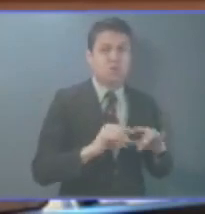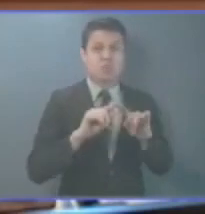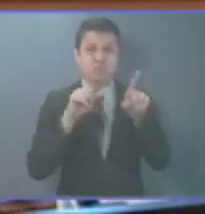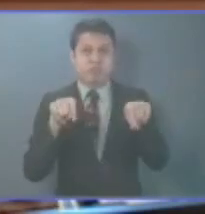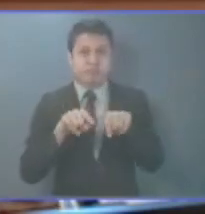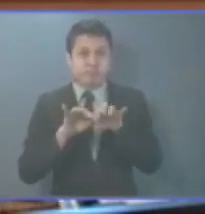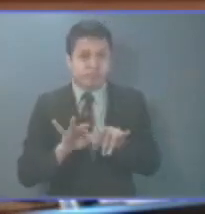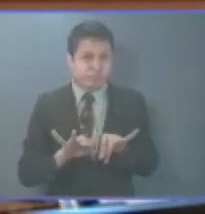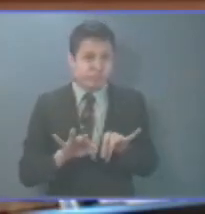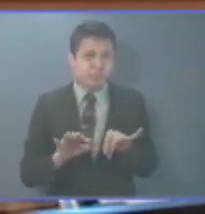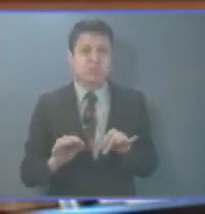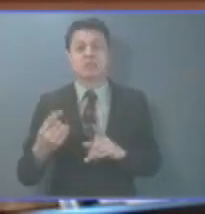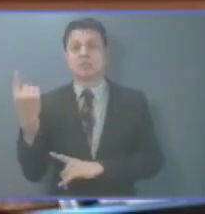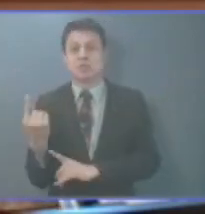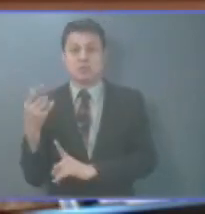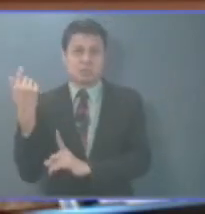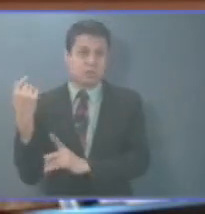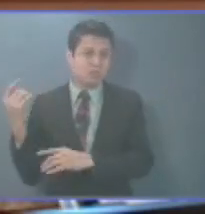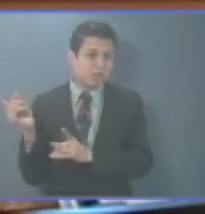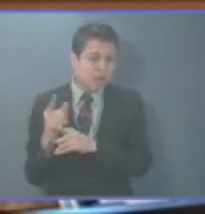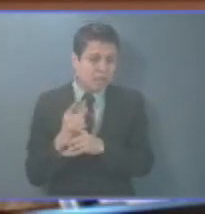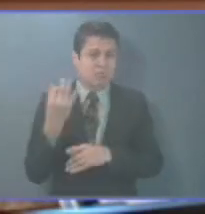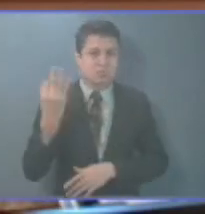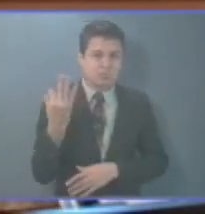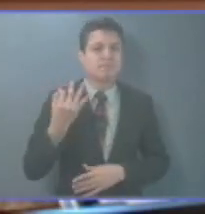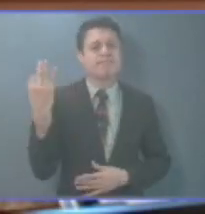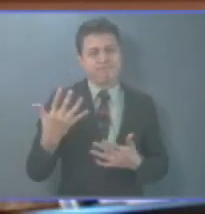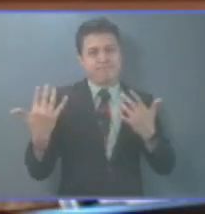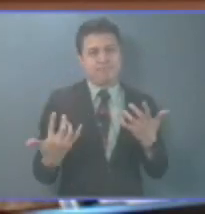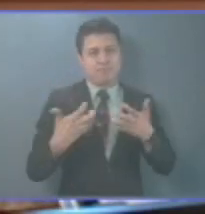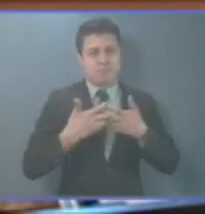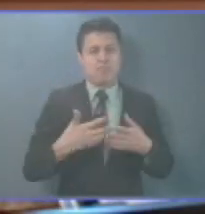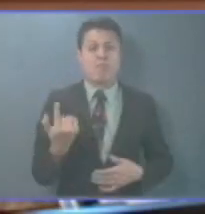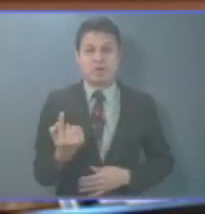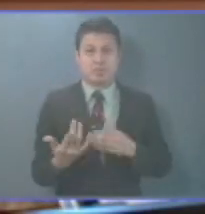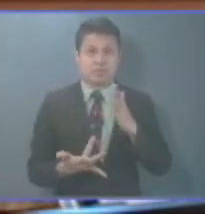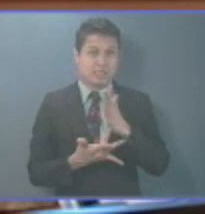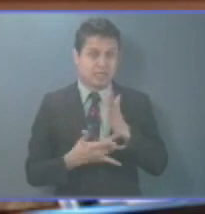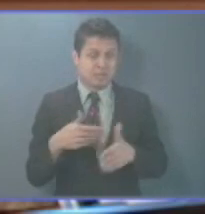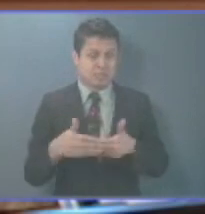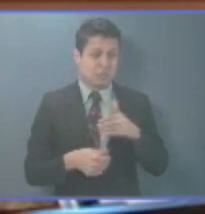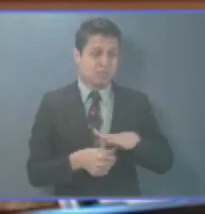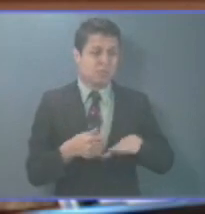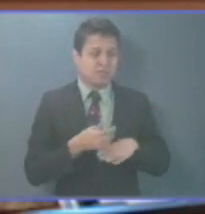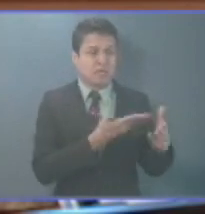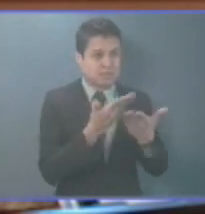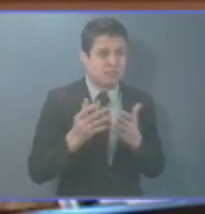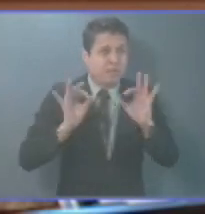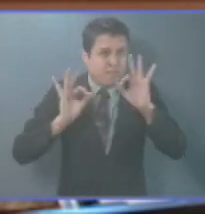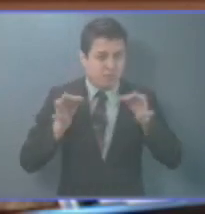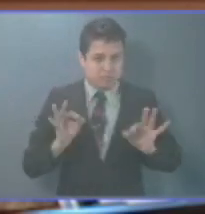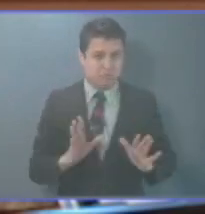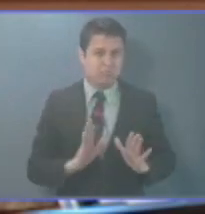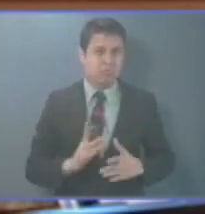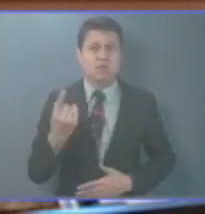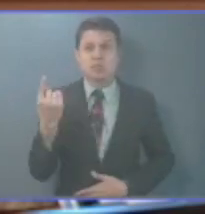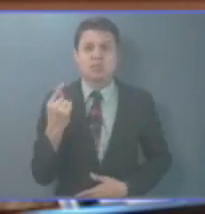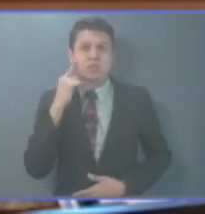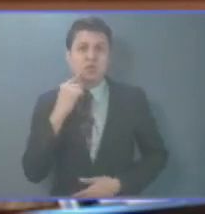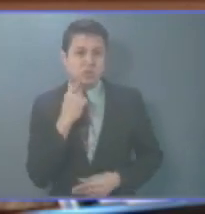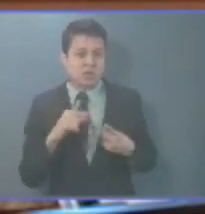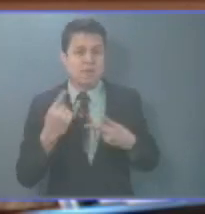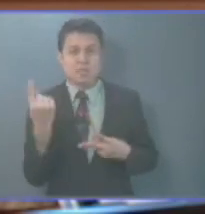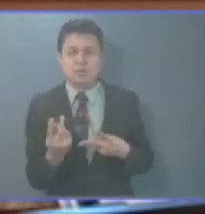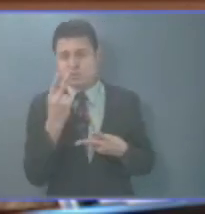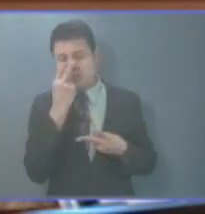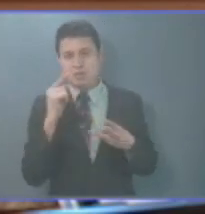y personal profesional, técnico y administrativo idóneo para su atención integral. En todo caso, la